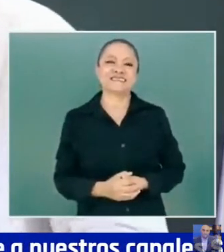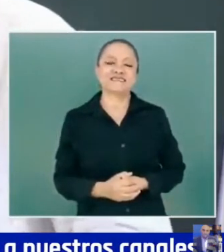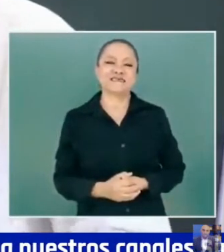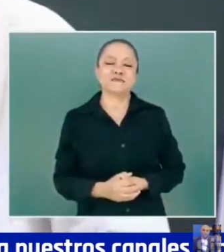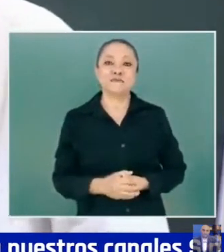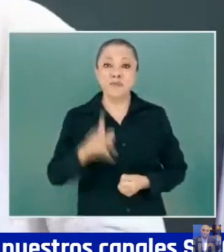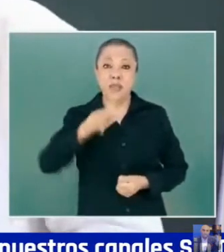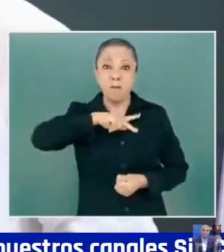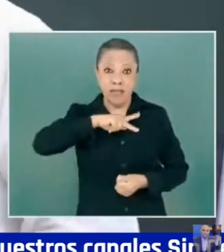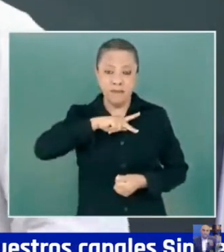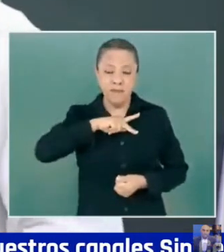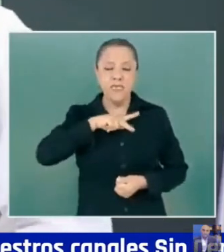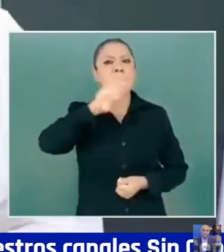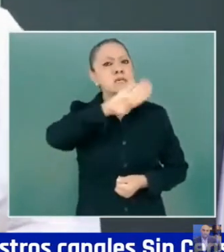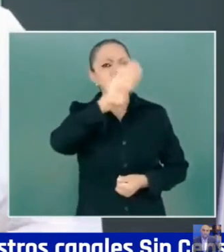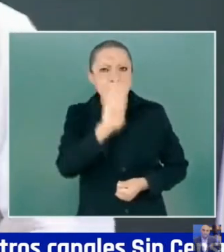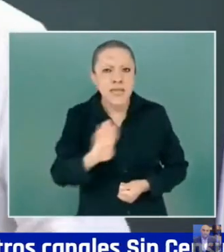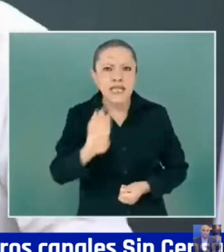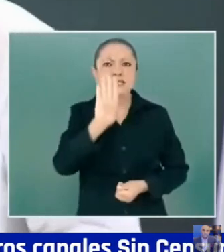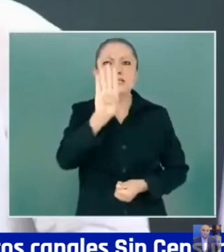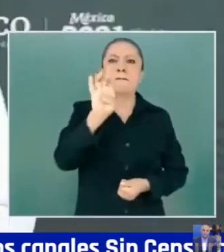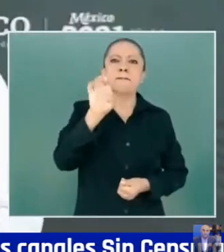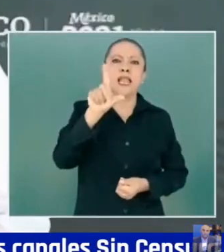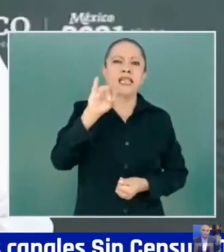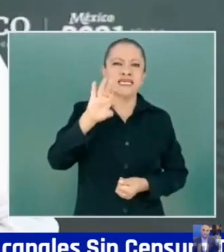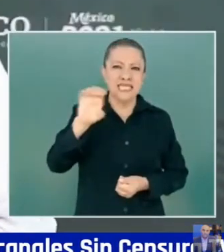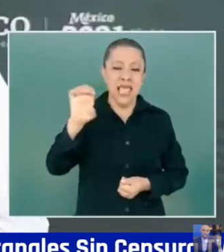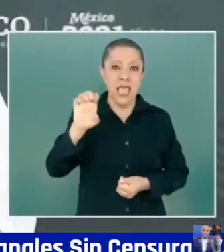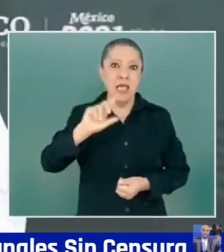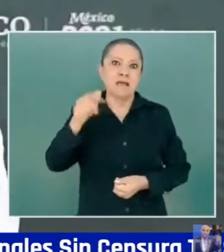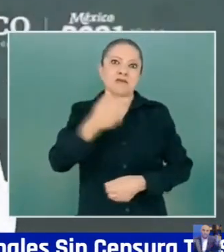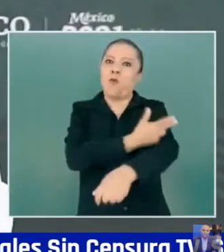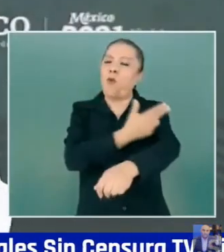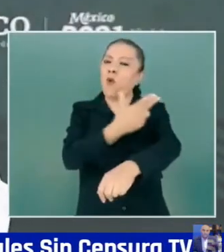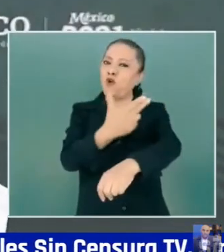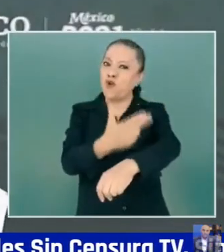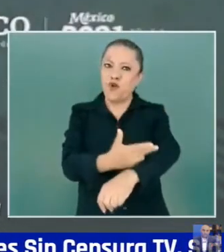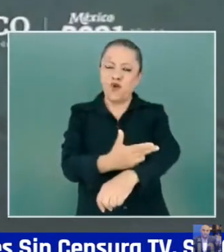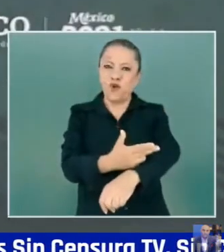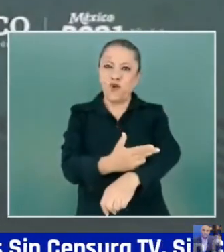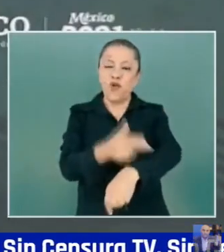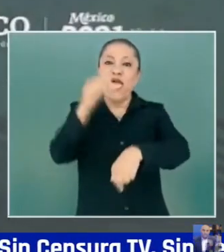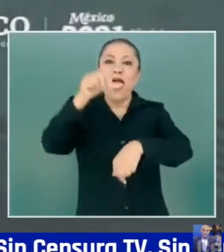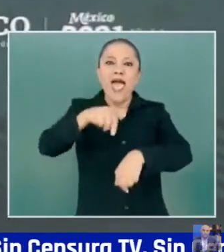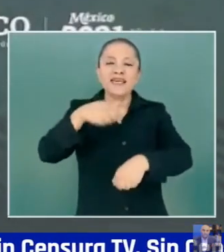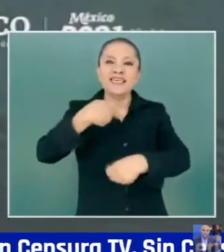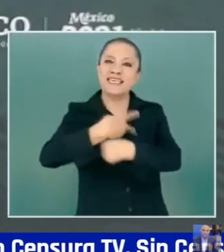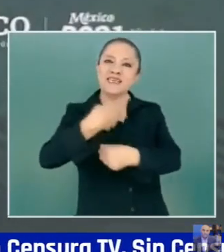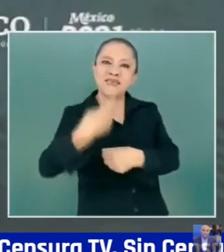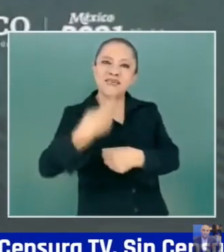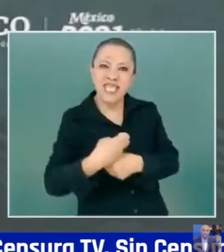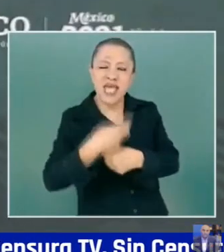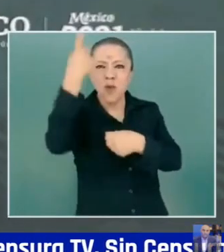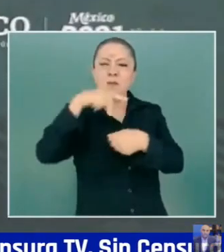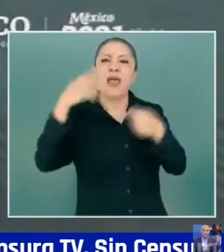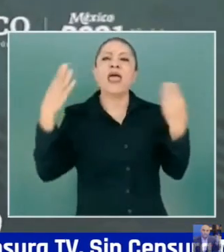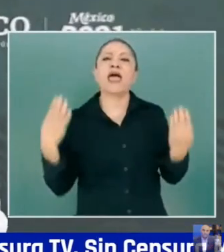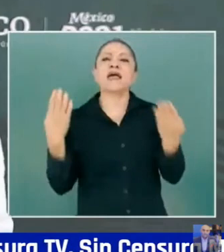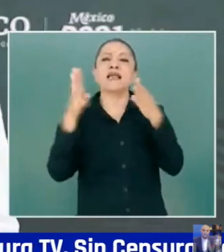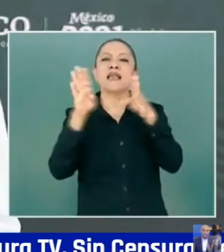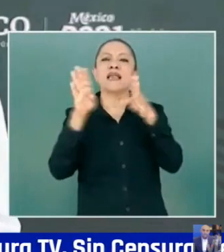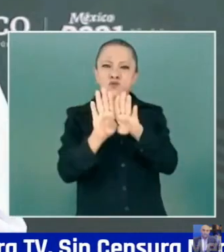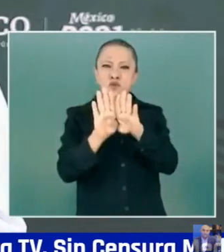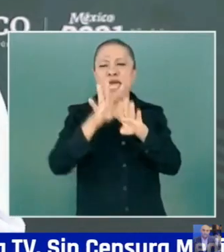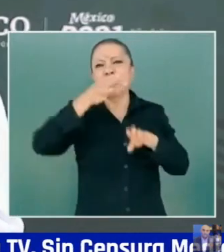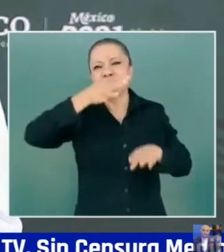Para mí y para Belice es un gran honor haber sido invitado para la clausura de las